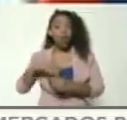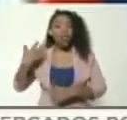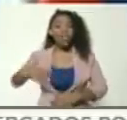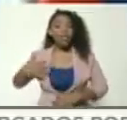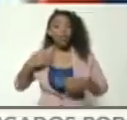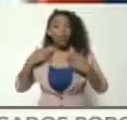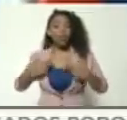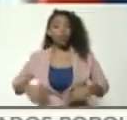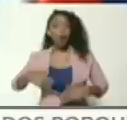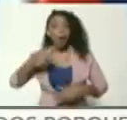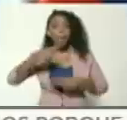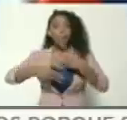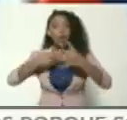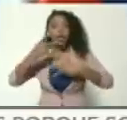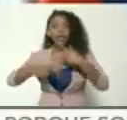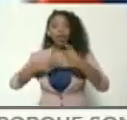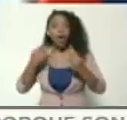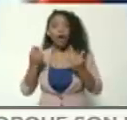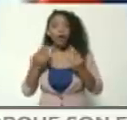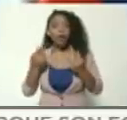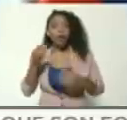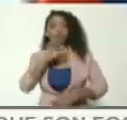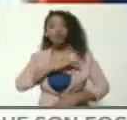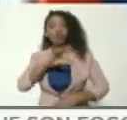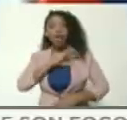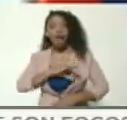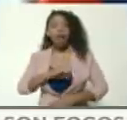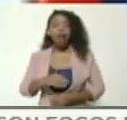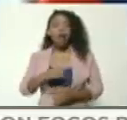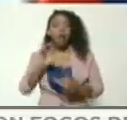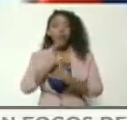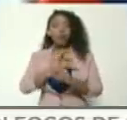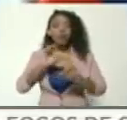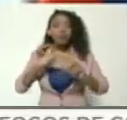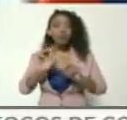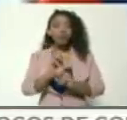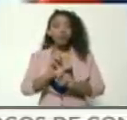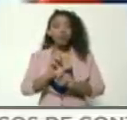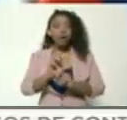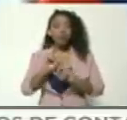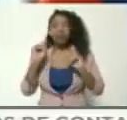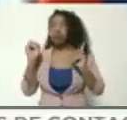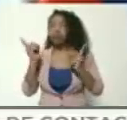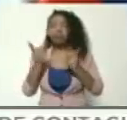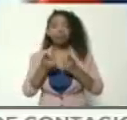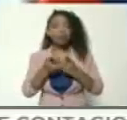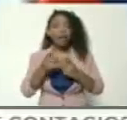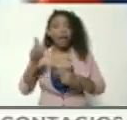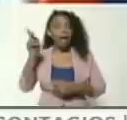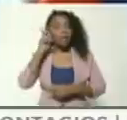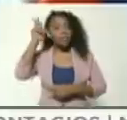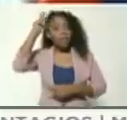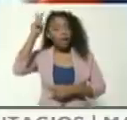civiles, políticos, económicos, sociales, culturales, ambientales e indígenas.